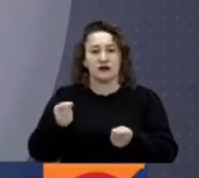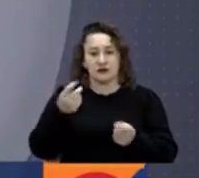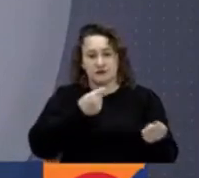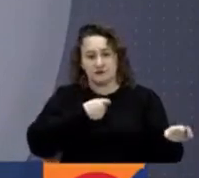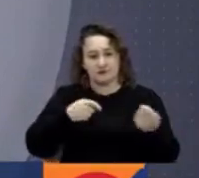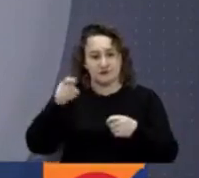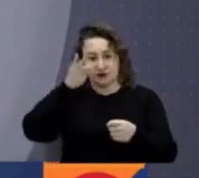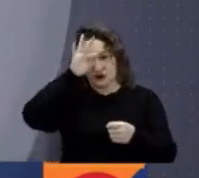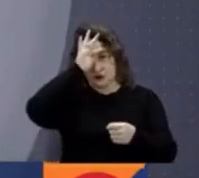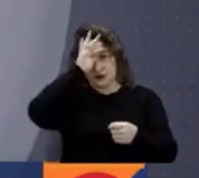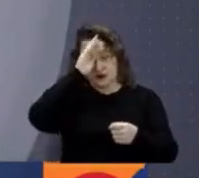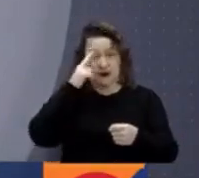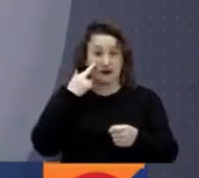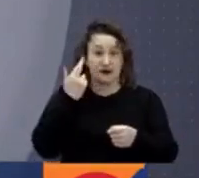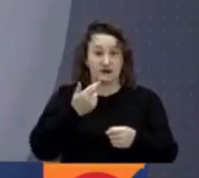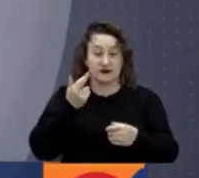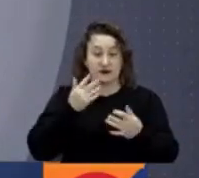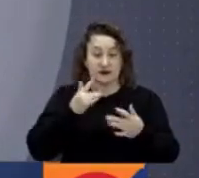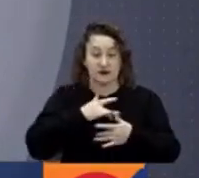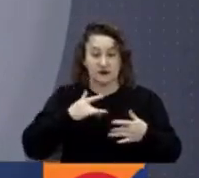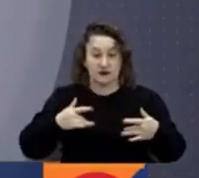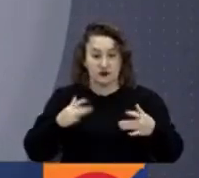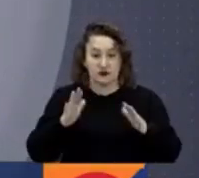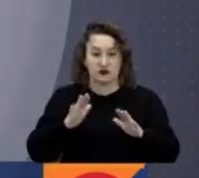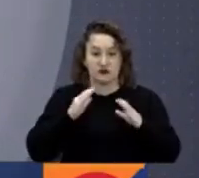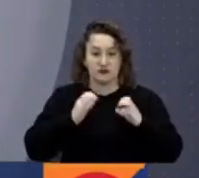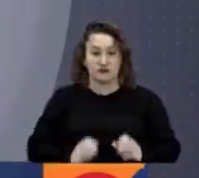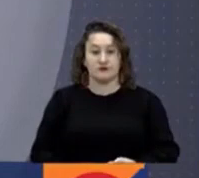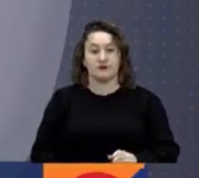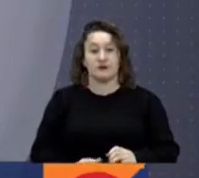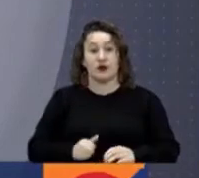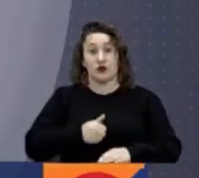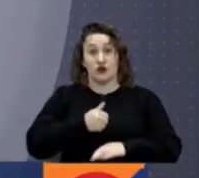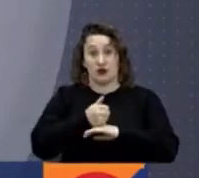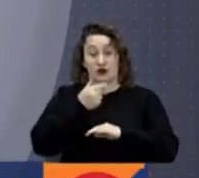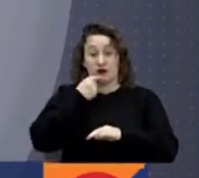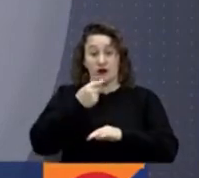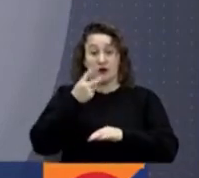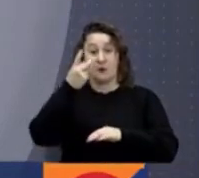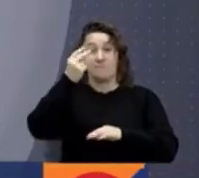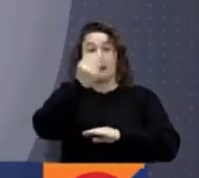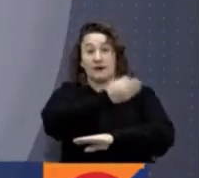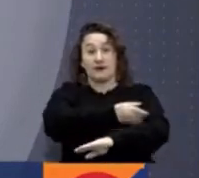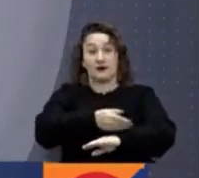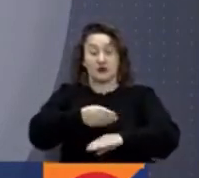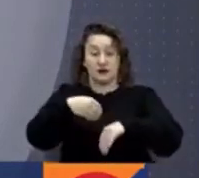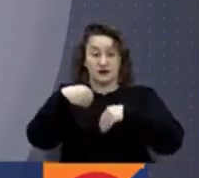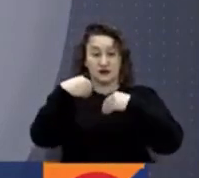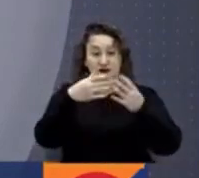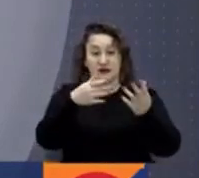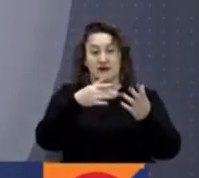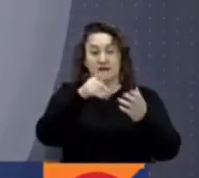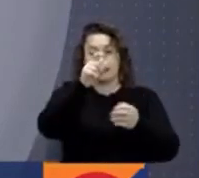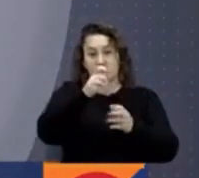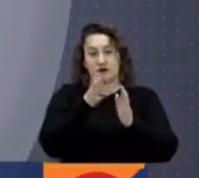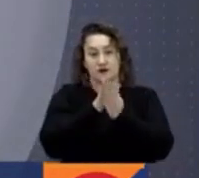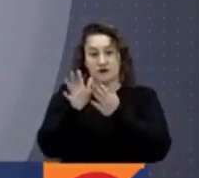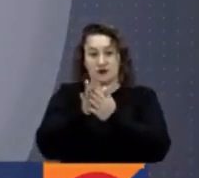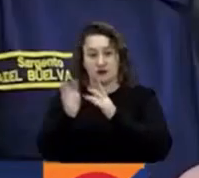local para revisar su estado de salud. Las autoridades habían ofrecido 20 millones de recompensa por información sobre su